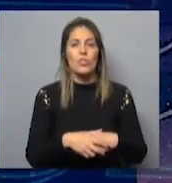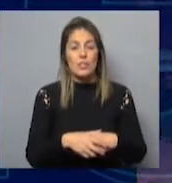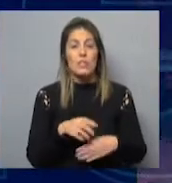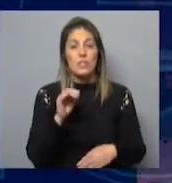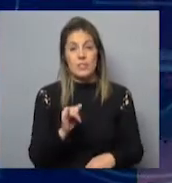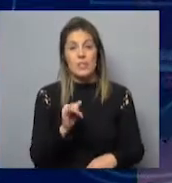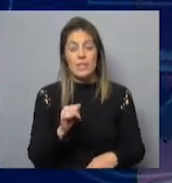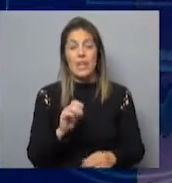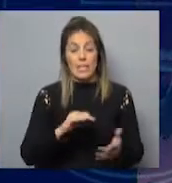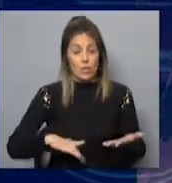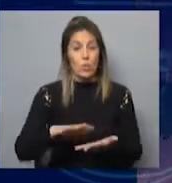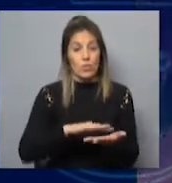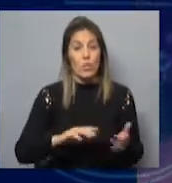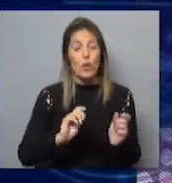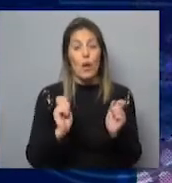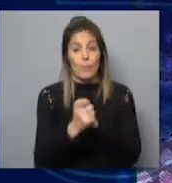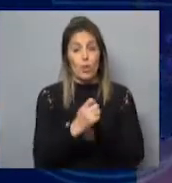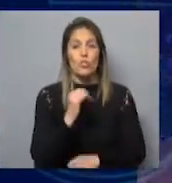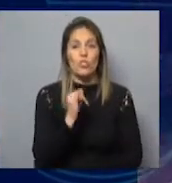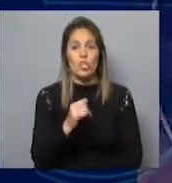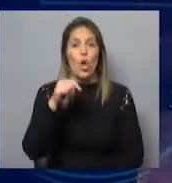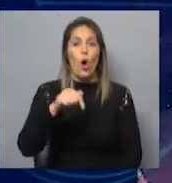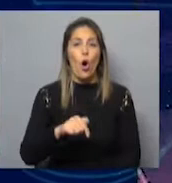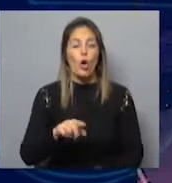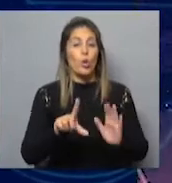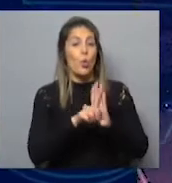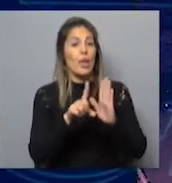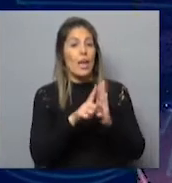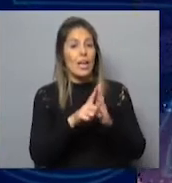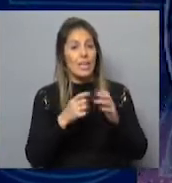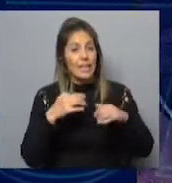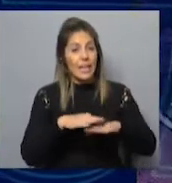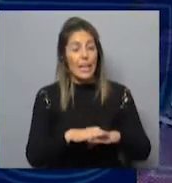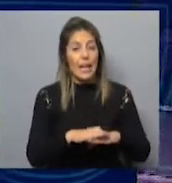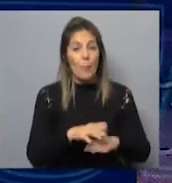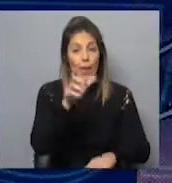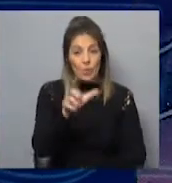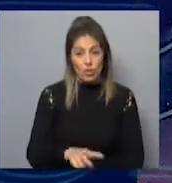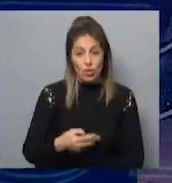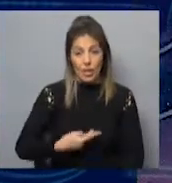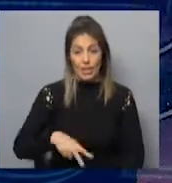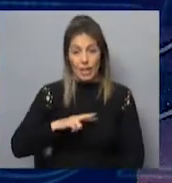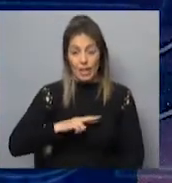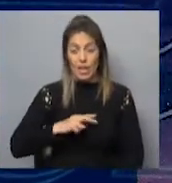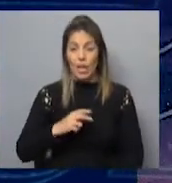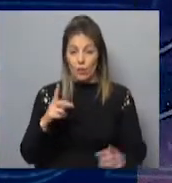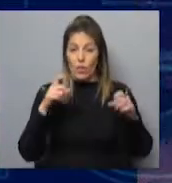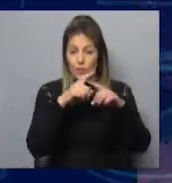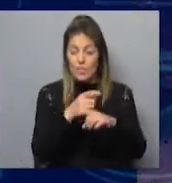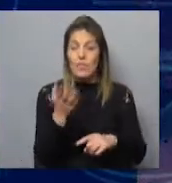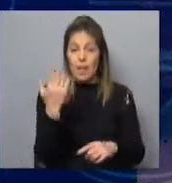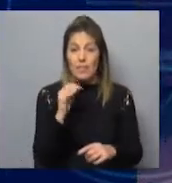que el sitio se ha cambiado hoy tenemos una ley integral para personas trans que nos gusta muchísimo hoy